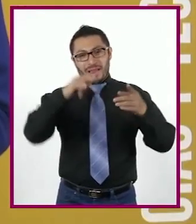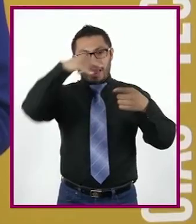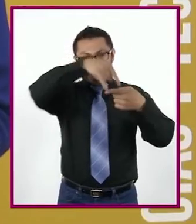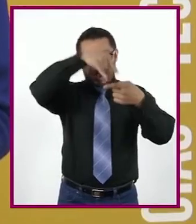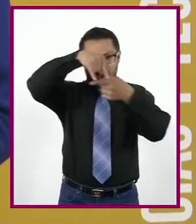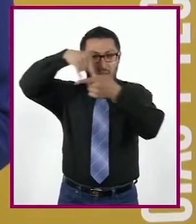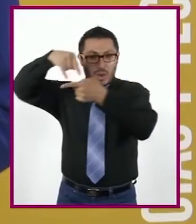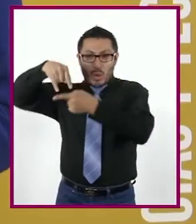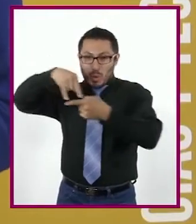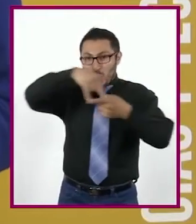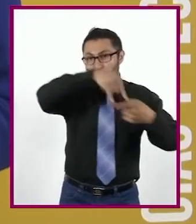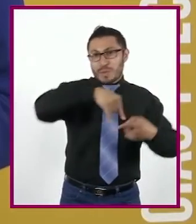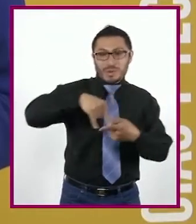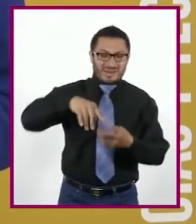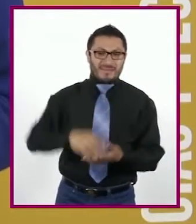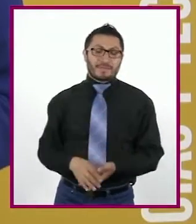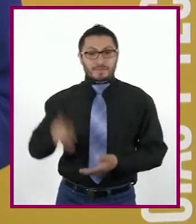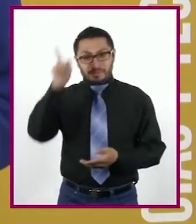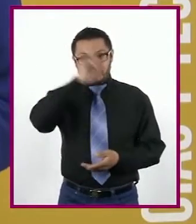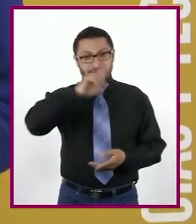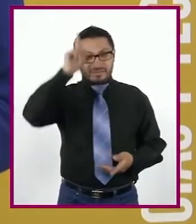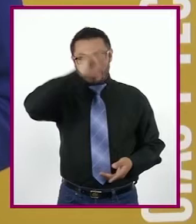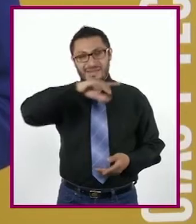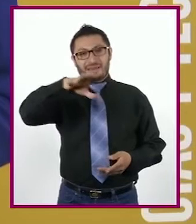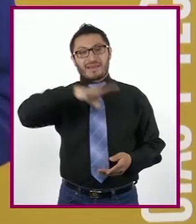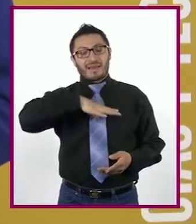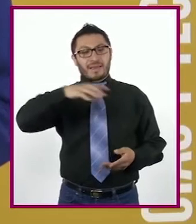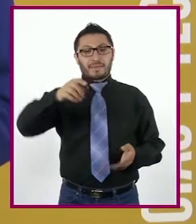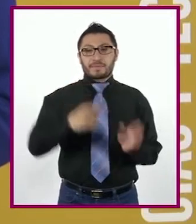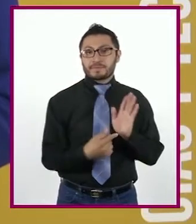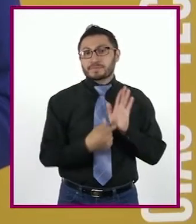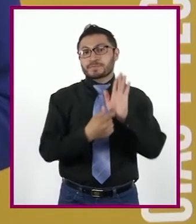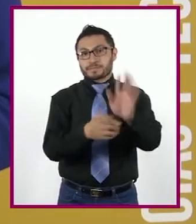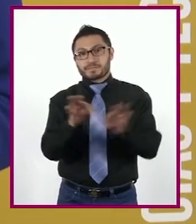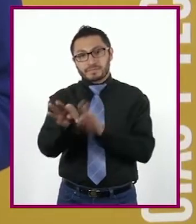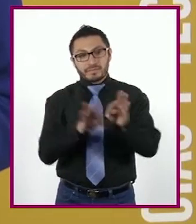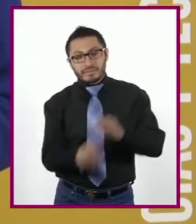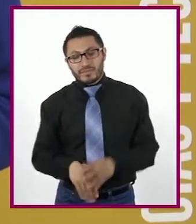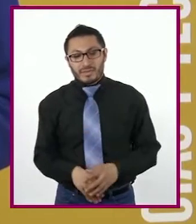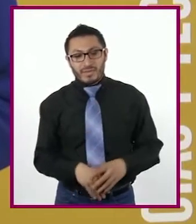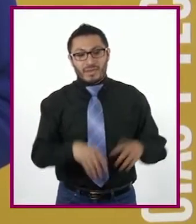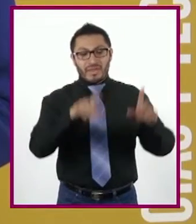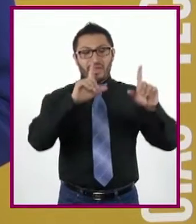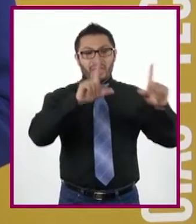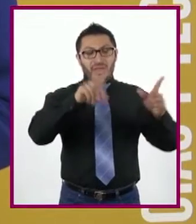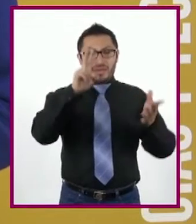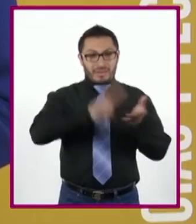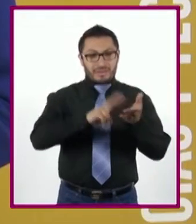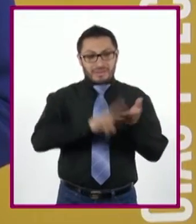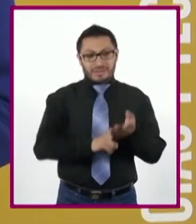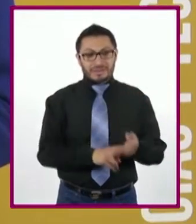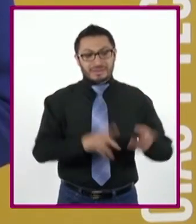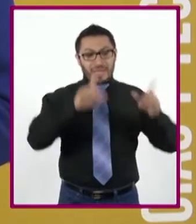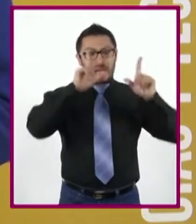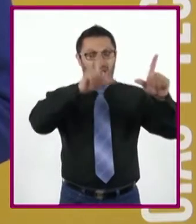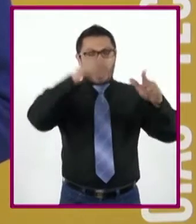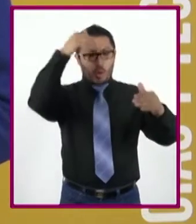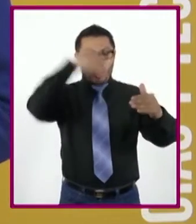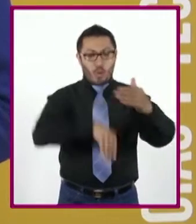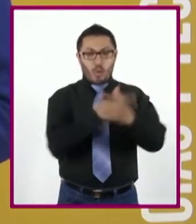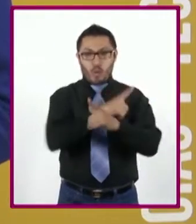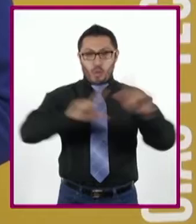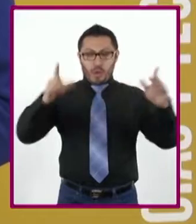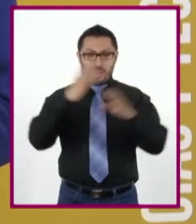Te sugerimos que tomes en cuenta las siguientes evidencias de trabajo: tabla de valores, gráfica de la caída libre